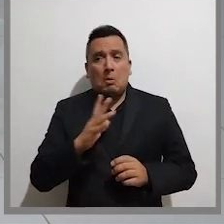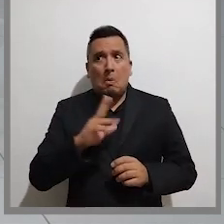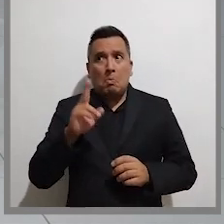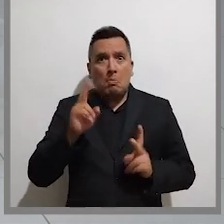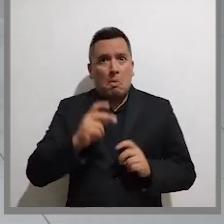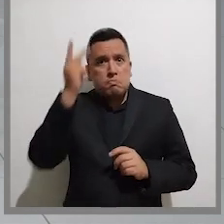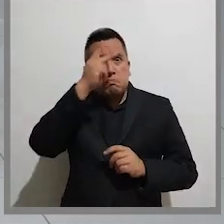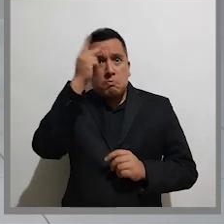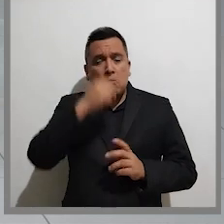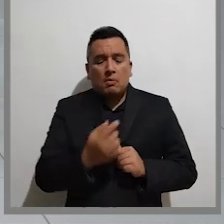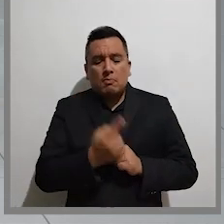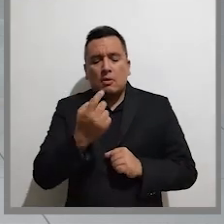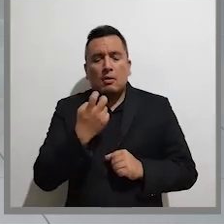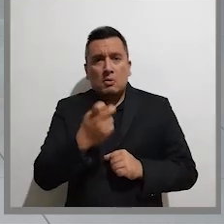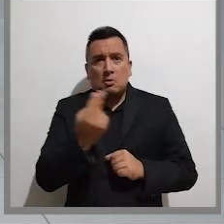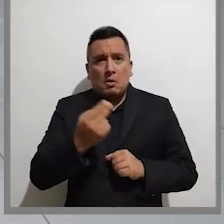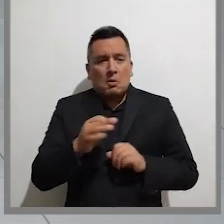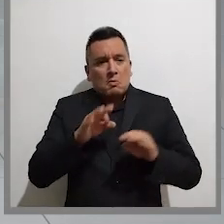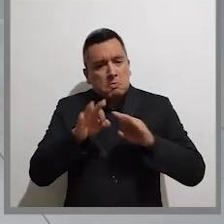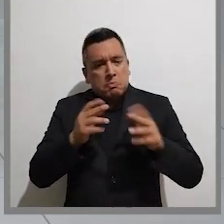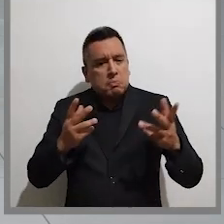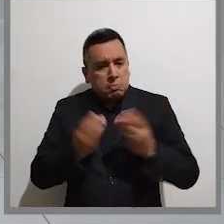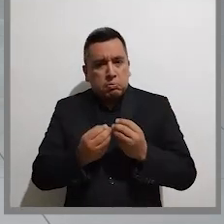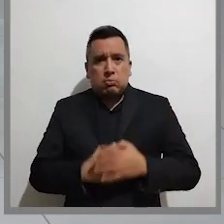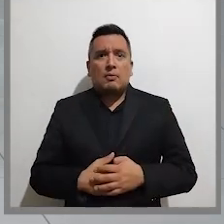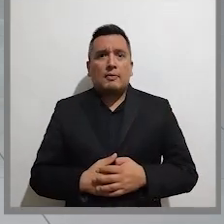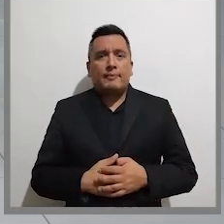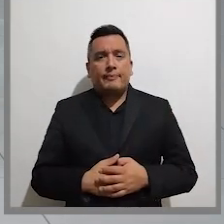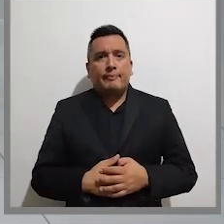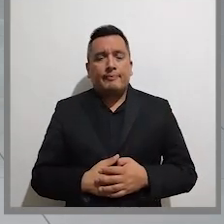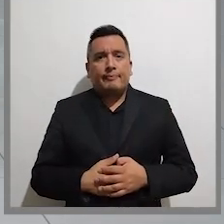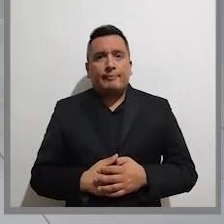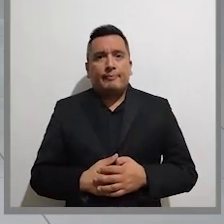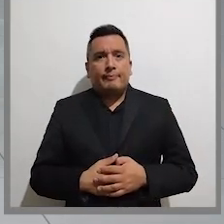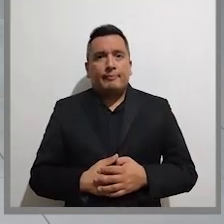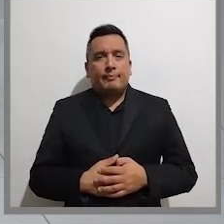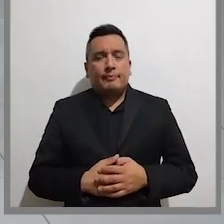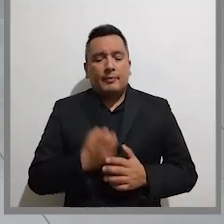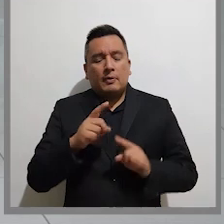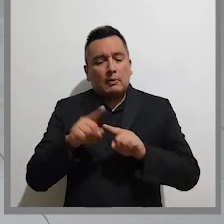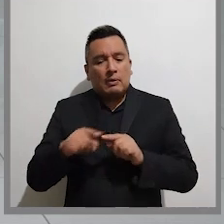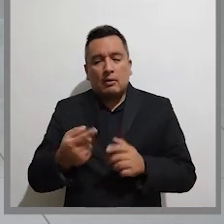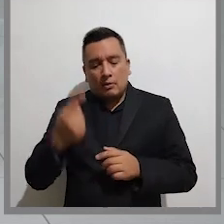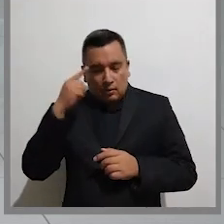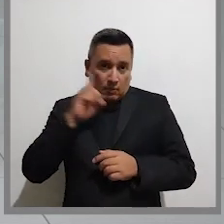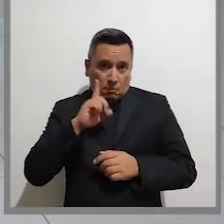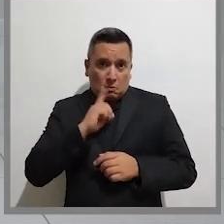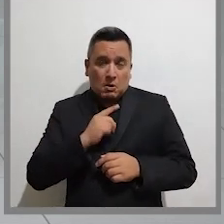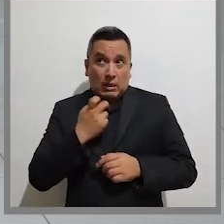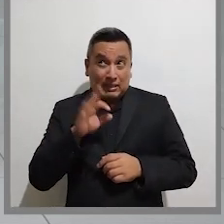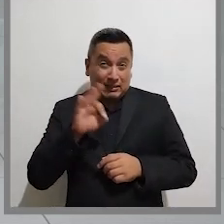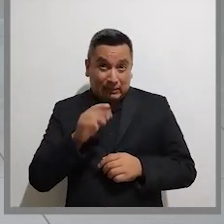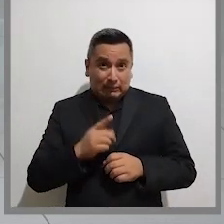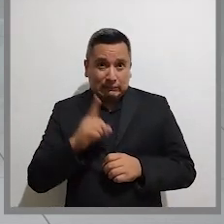la psicológica, porque se tiene que trabajar de manera muy específica en diferentes áreas cuando una mujer